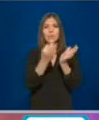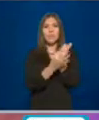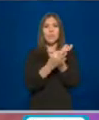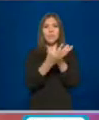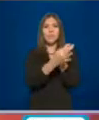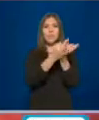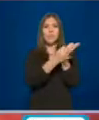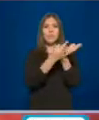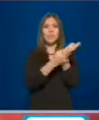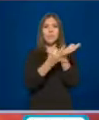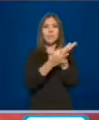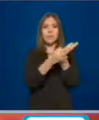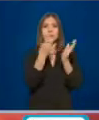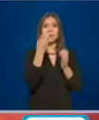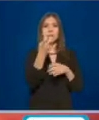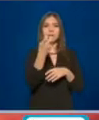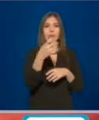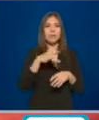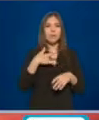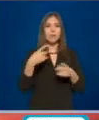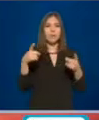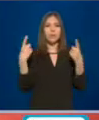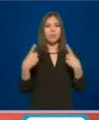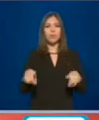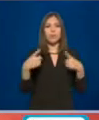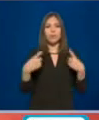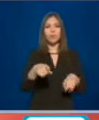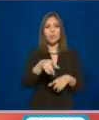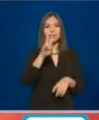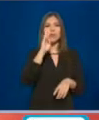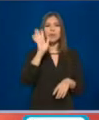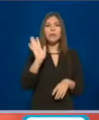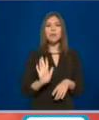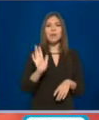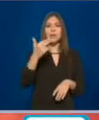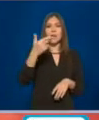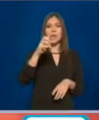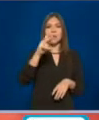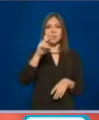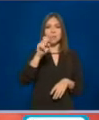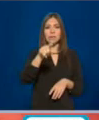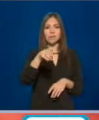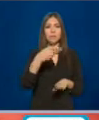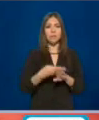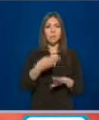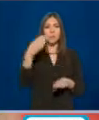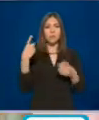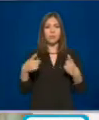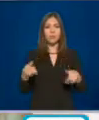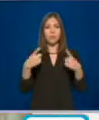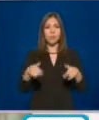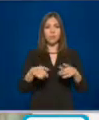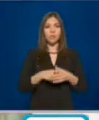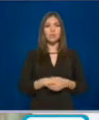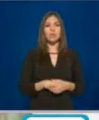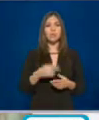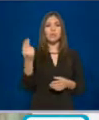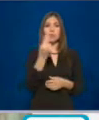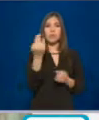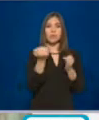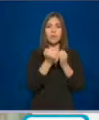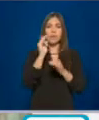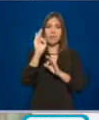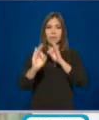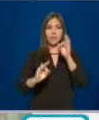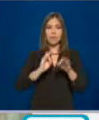muy dolorosas. Parecido al herpes, nos decía, ¿no? Que sí duele, sí es molesto. Y son dolorosas, sí, y hay que también dar